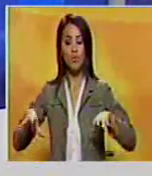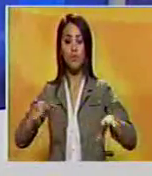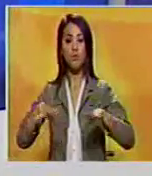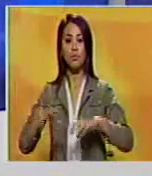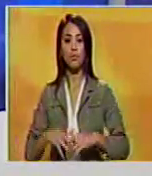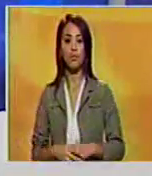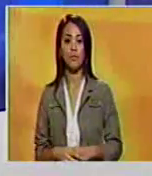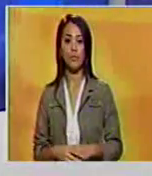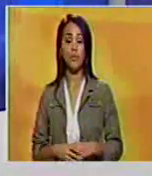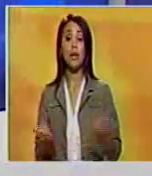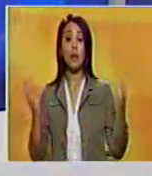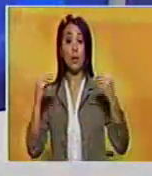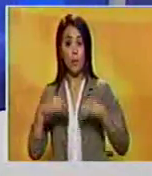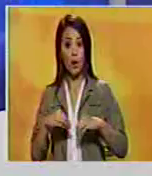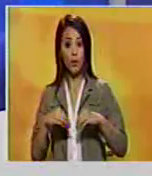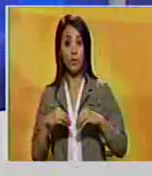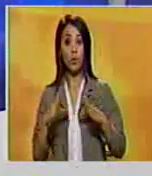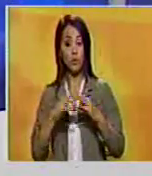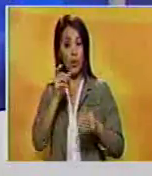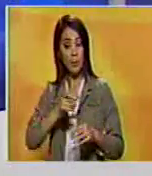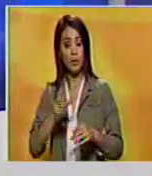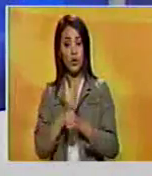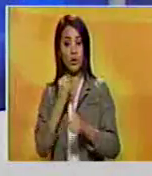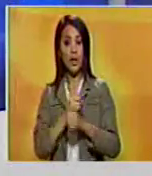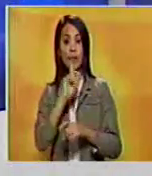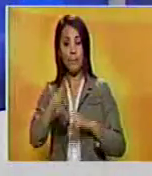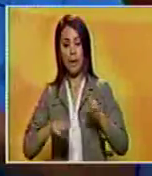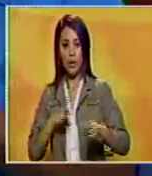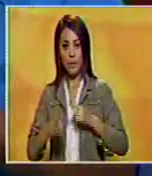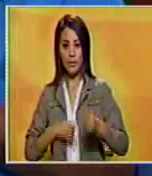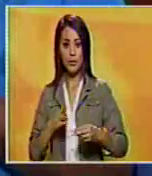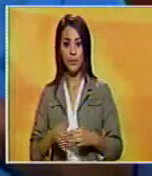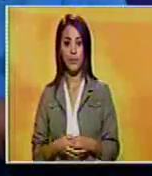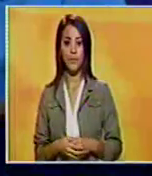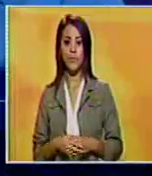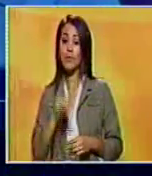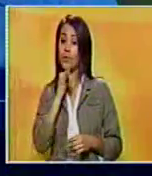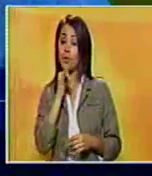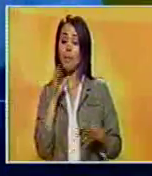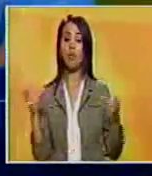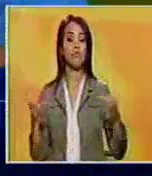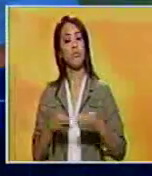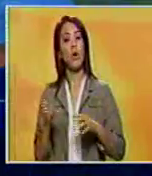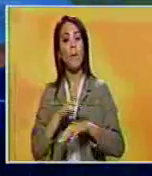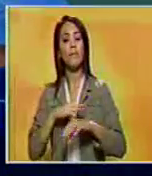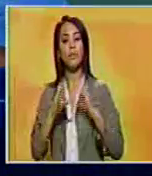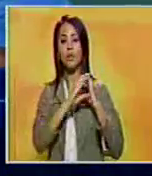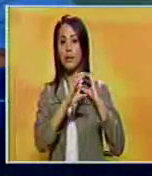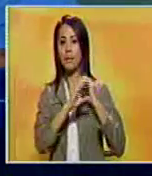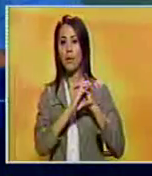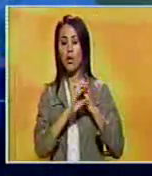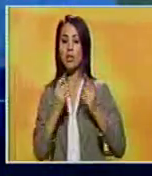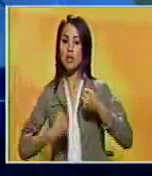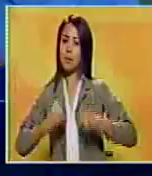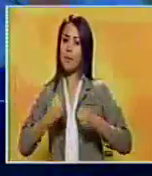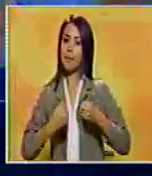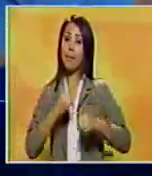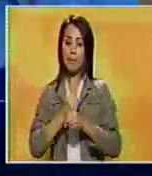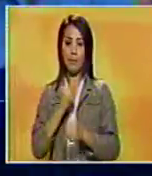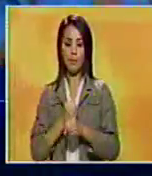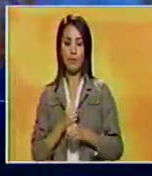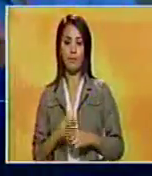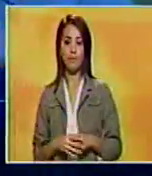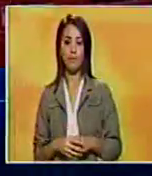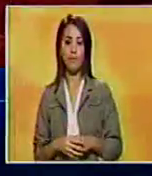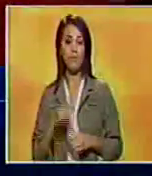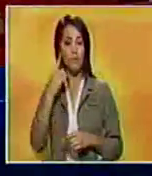Esto en acuerdo con los transportistas y el metro. Farías destacó que se mantienen reuniones con el Ministerio de Transporte y los choferes para tratar el problema